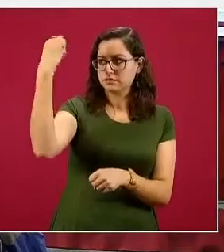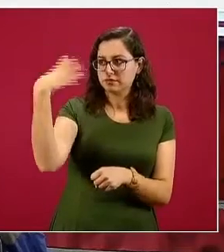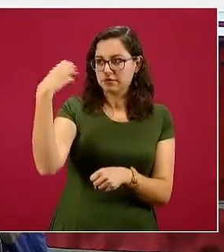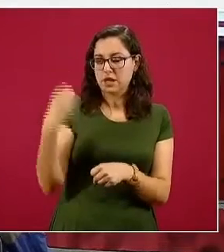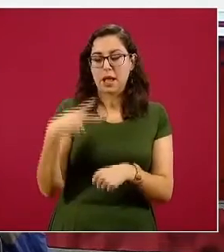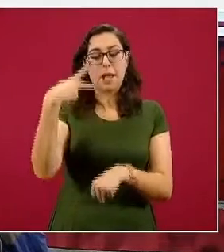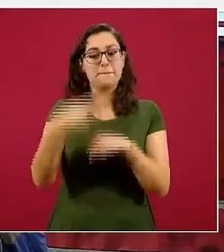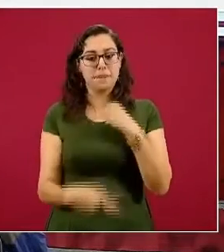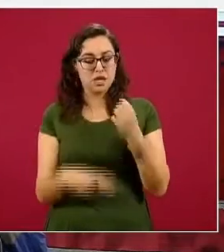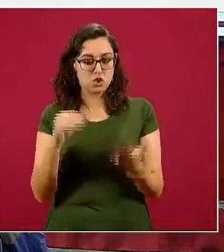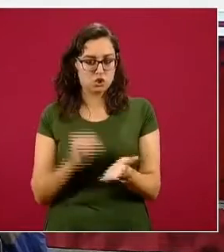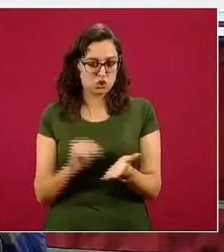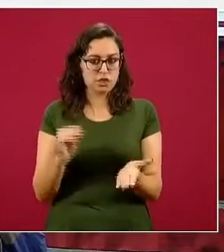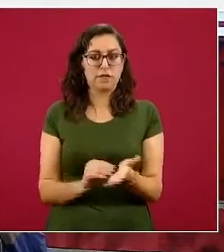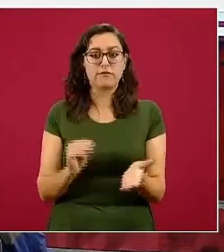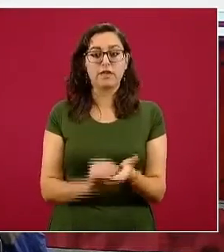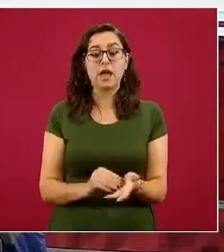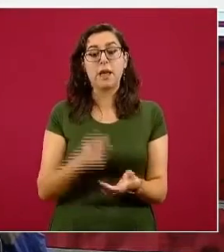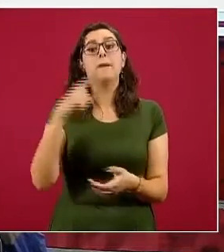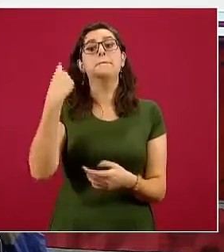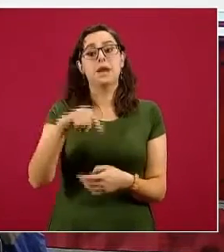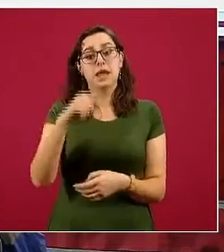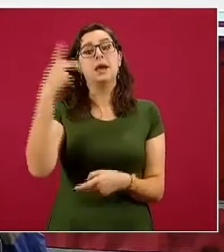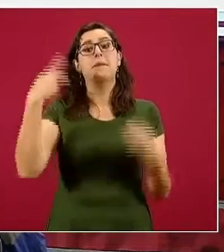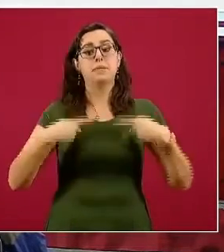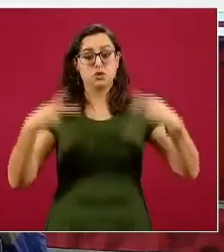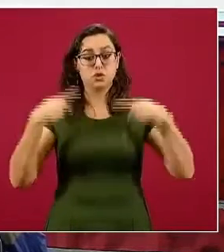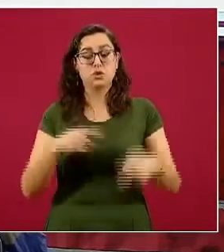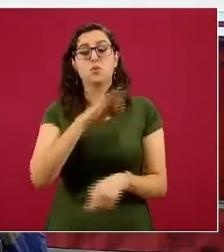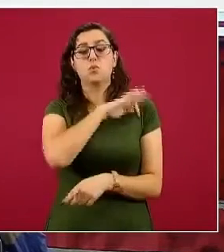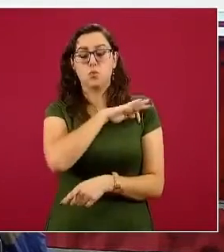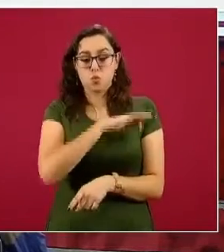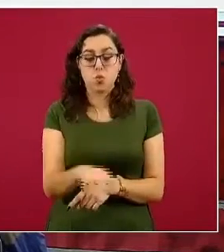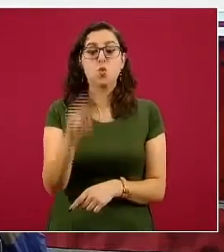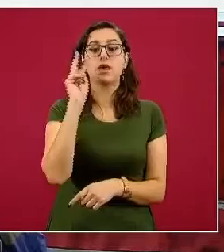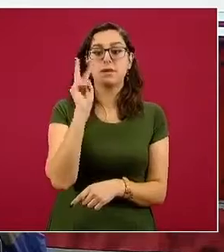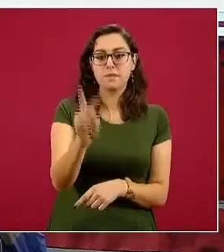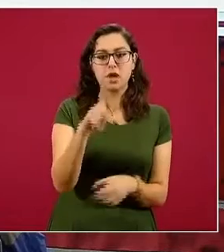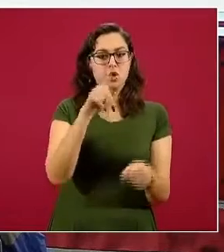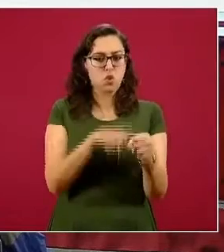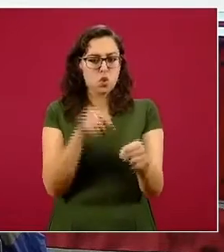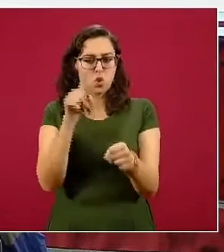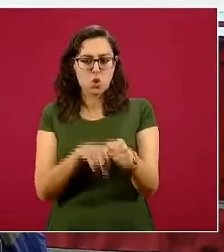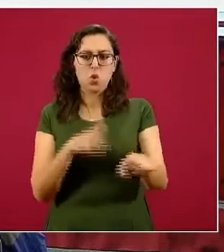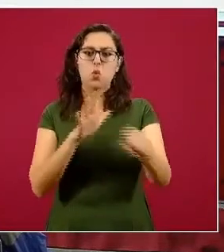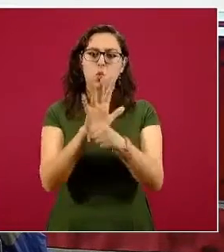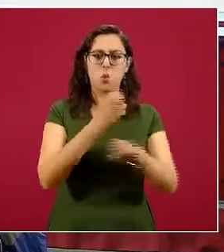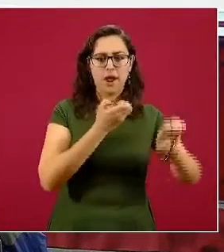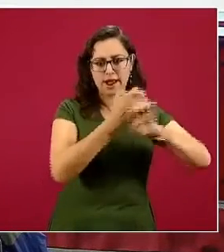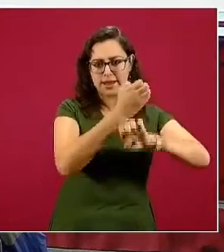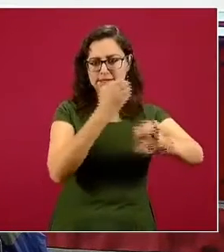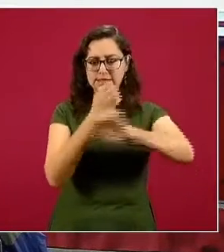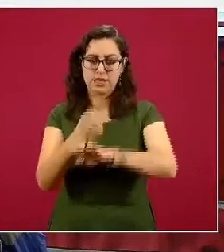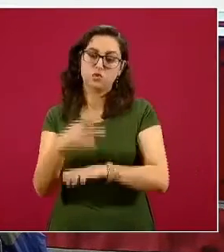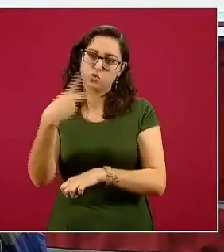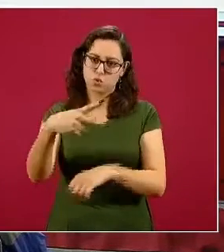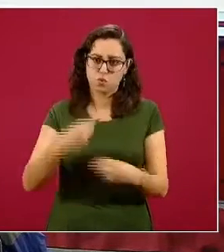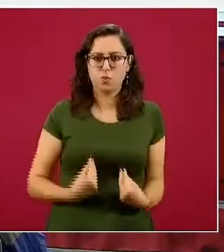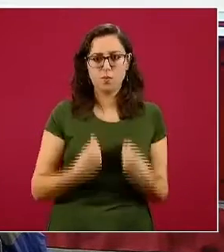COVID vigente para que la población pueda identificar en base al color y a la entidad, lógicamente, en la que